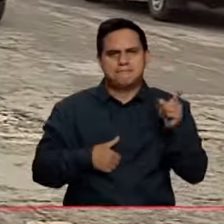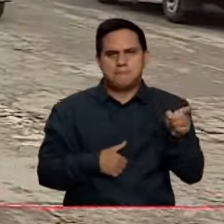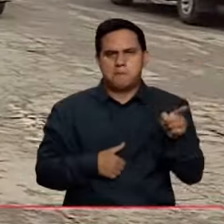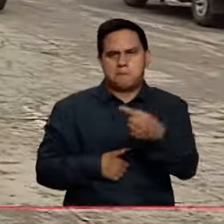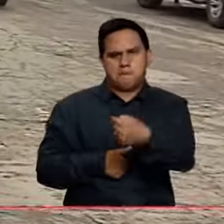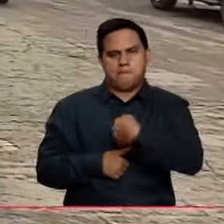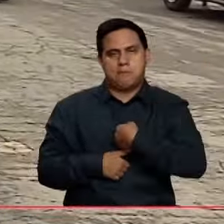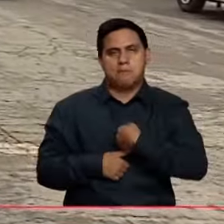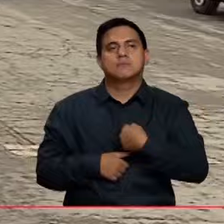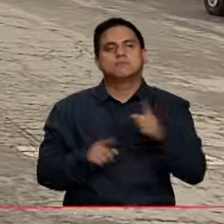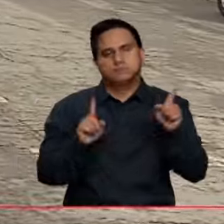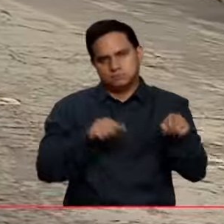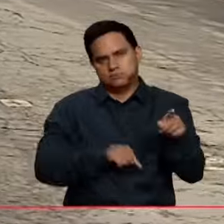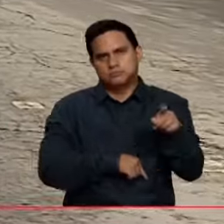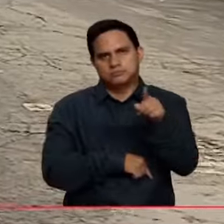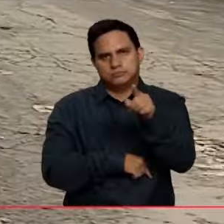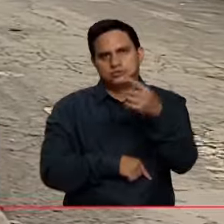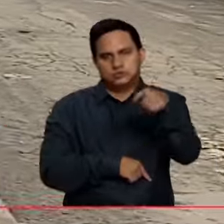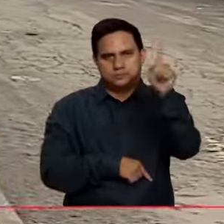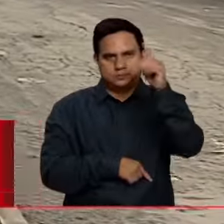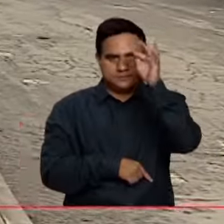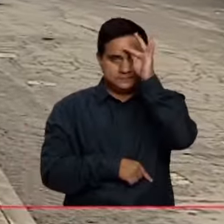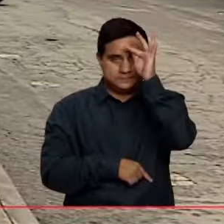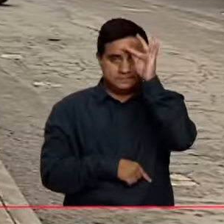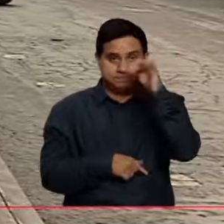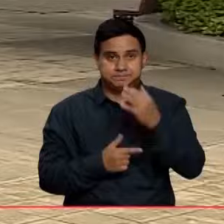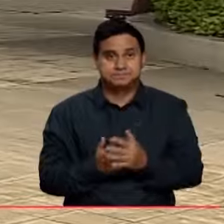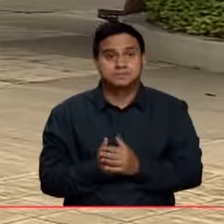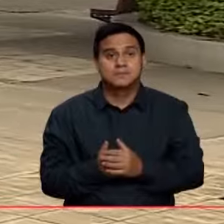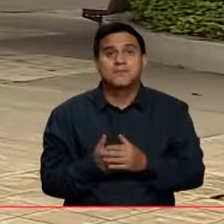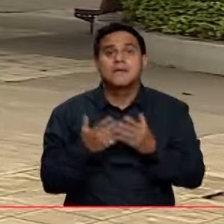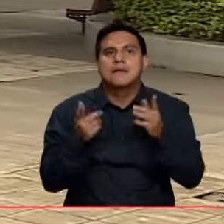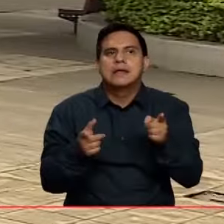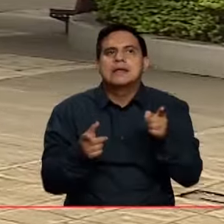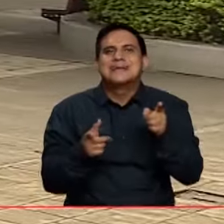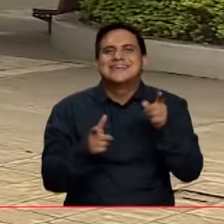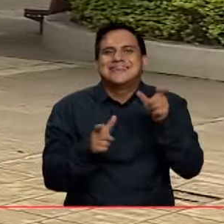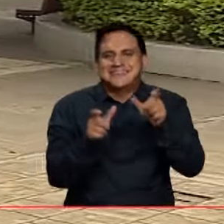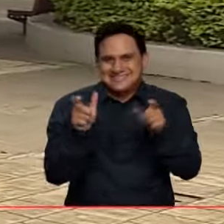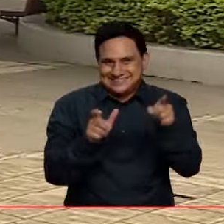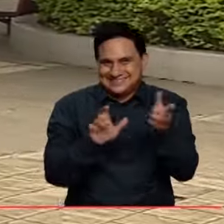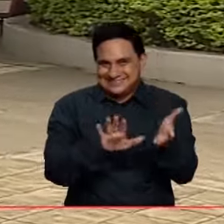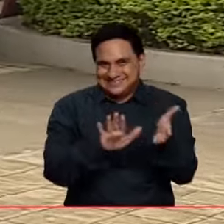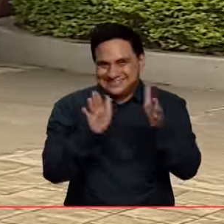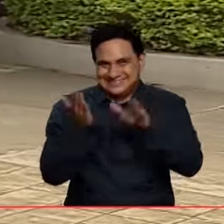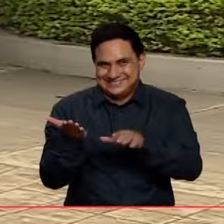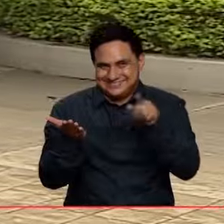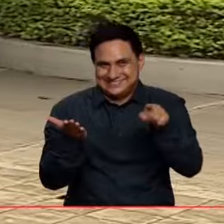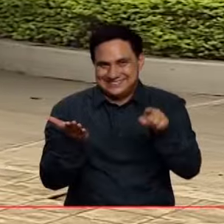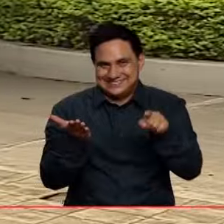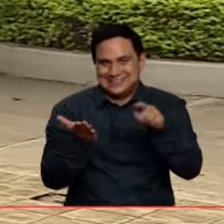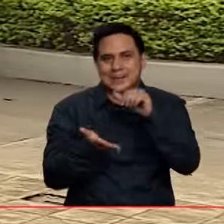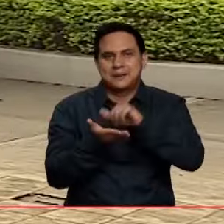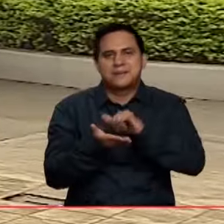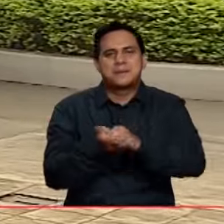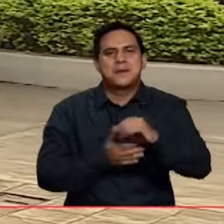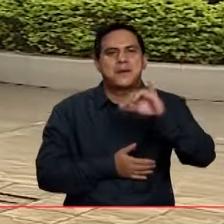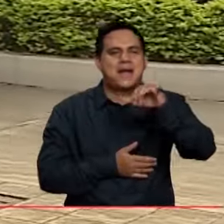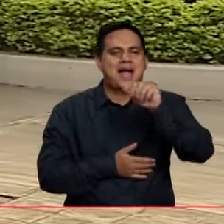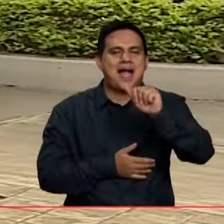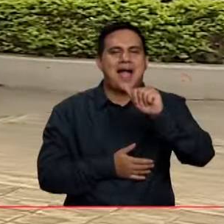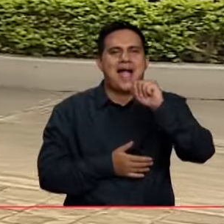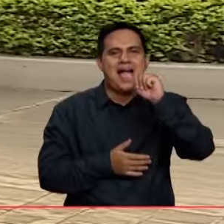permanece hospitalizada. Datos para tener en cuenta, y es que dentro de las víctimas mortales se encuentran el presidente de la Junta de Acción Comunal de